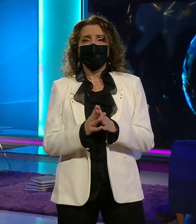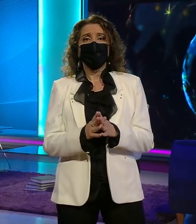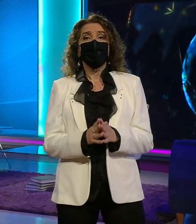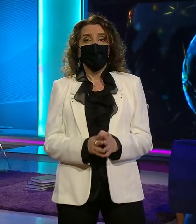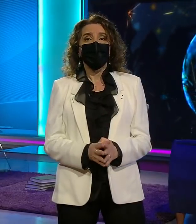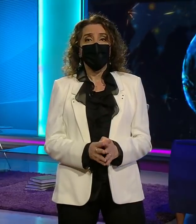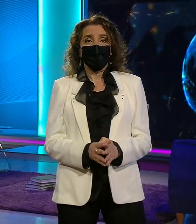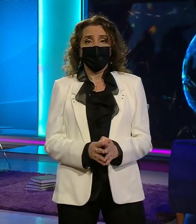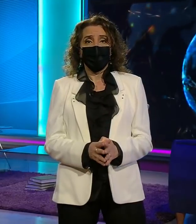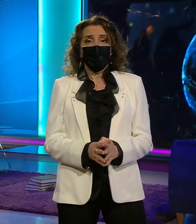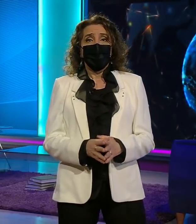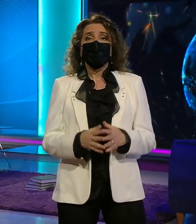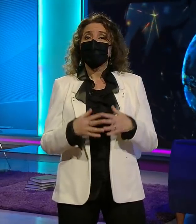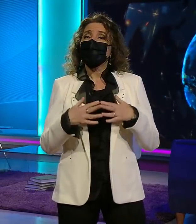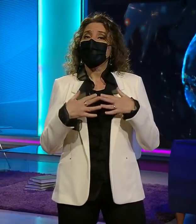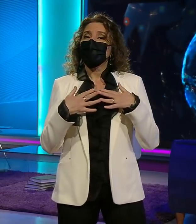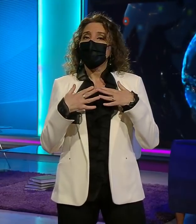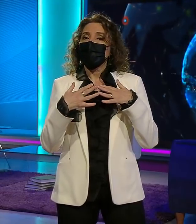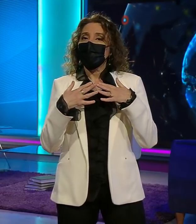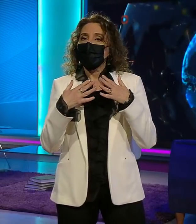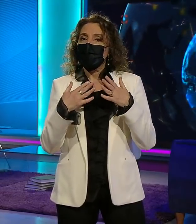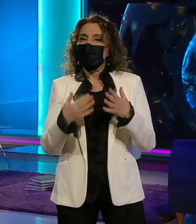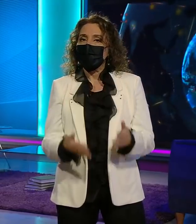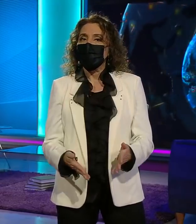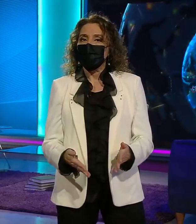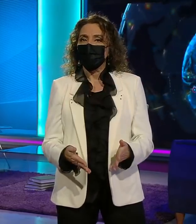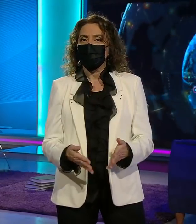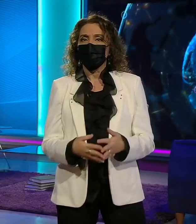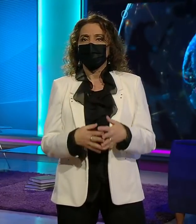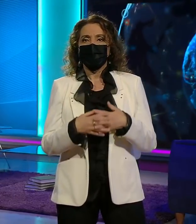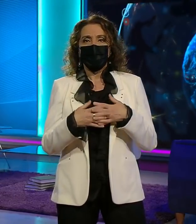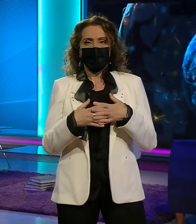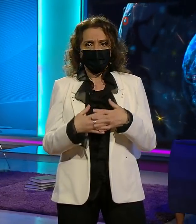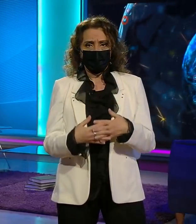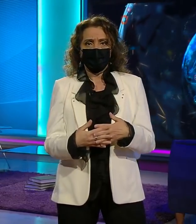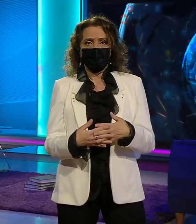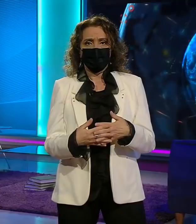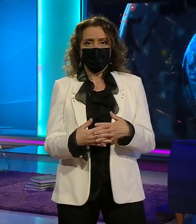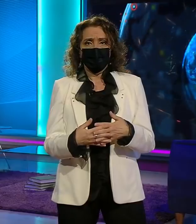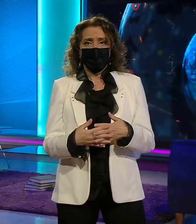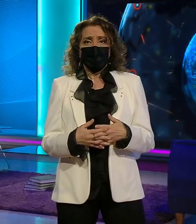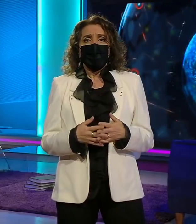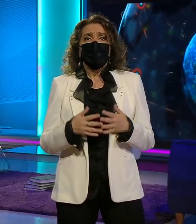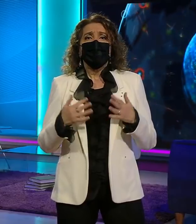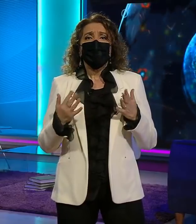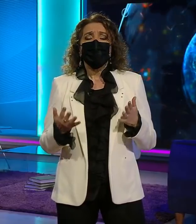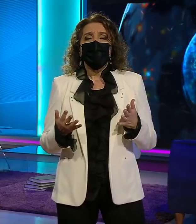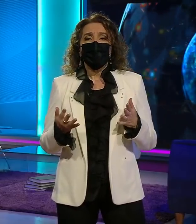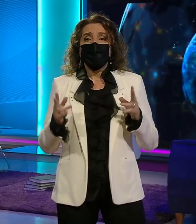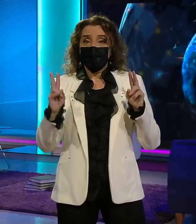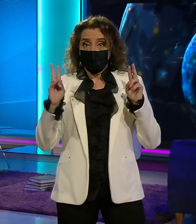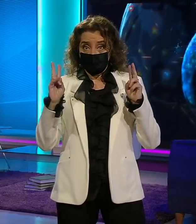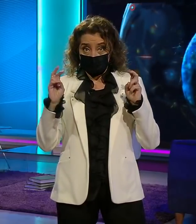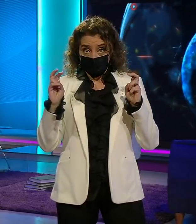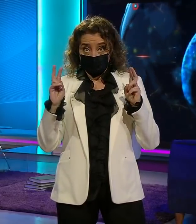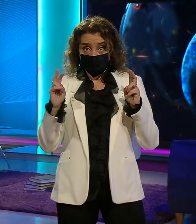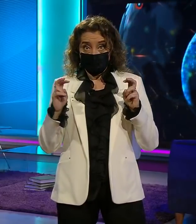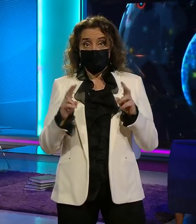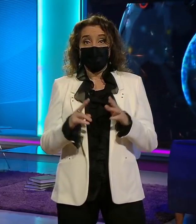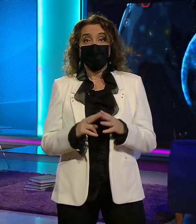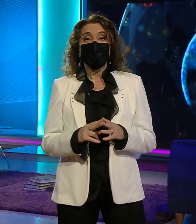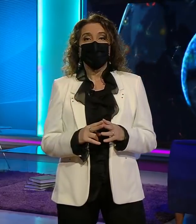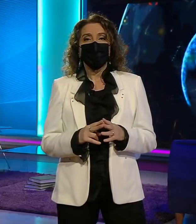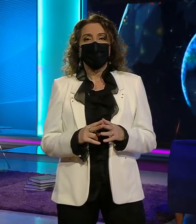hacia posiciones más duras, hacia una estrategia de descrédito de la convención. Lo que ellos llaman